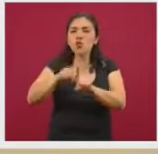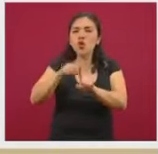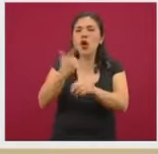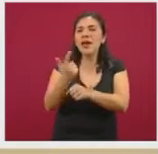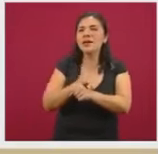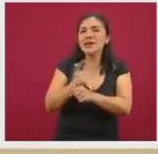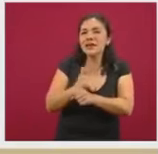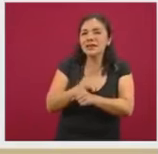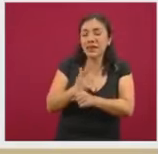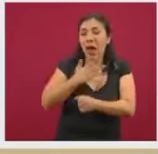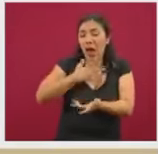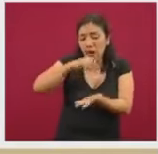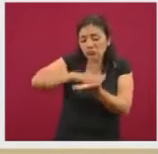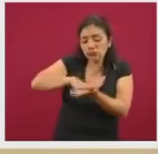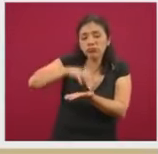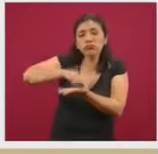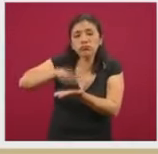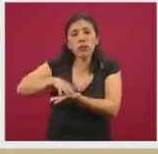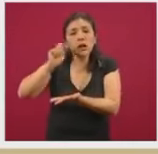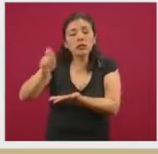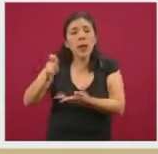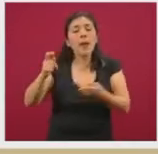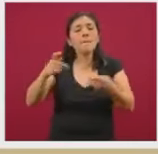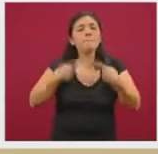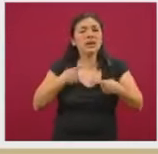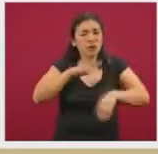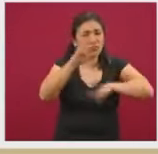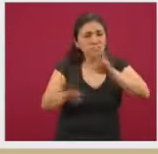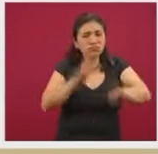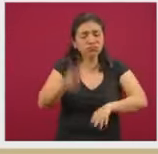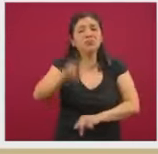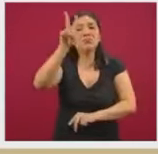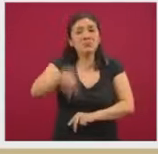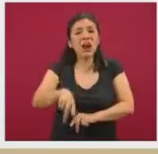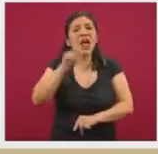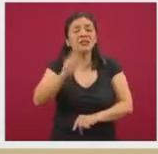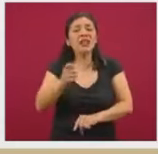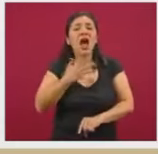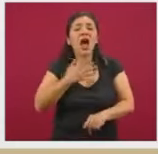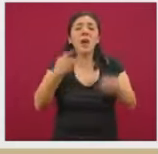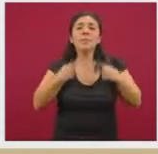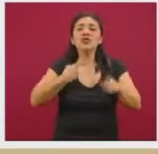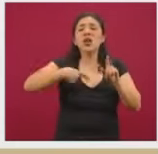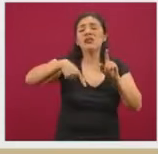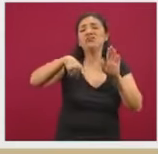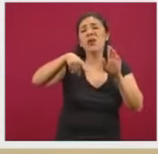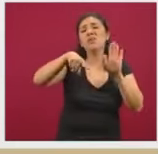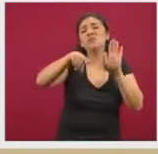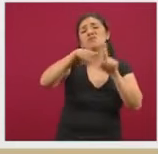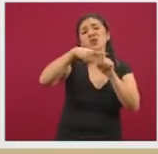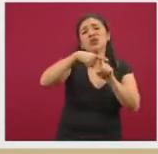y lo que se ha registrado como defunciones confirmadas por el virus SARS-CoV-2, o sea, son todas las defunciones